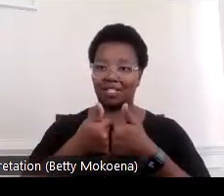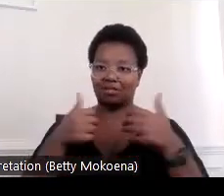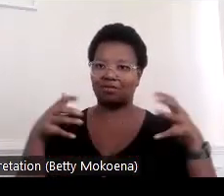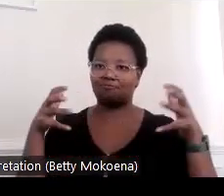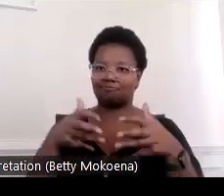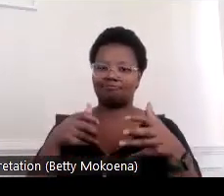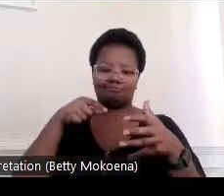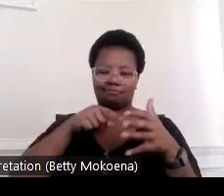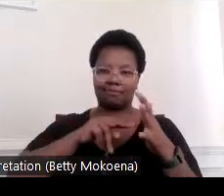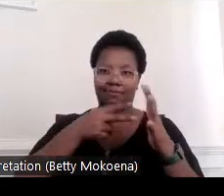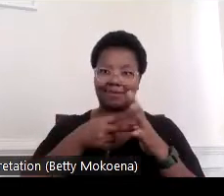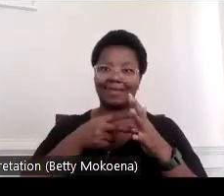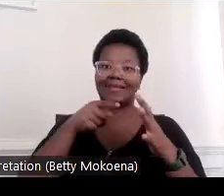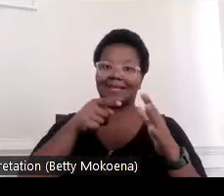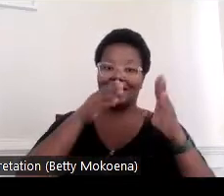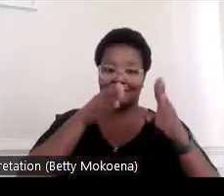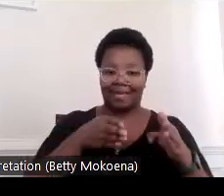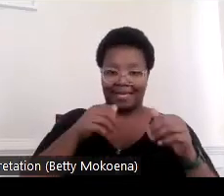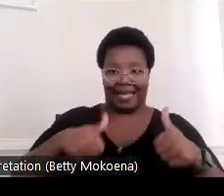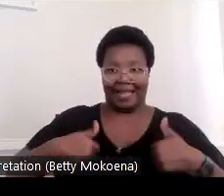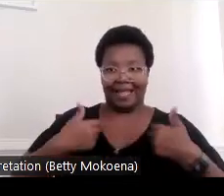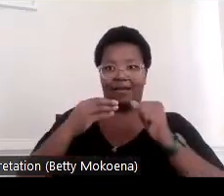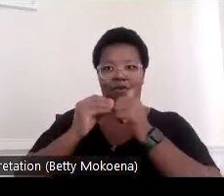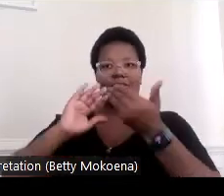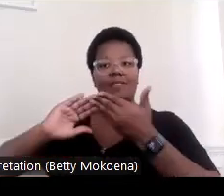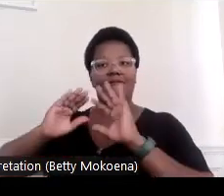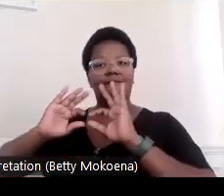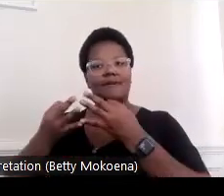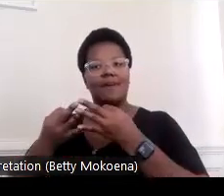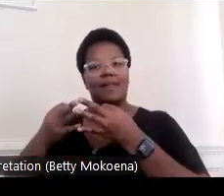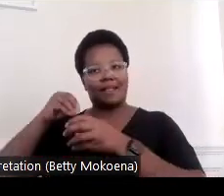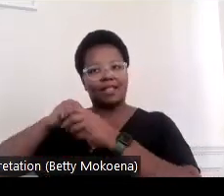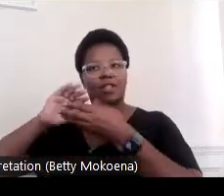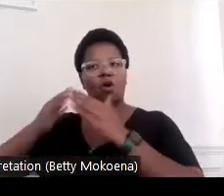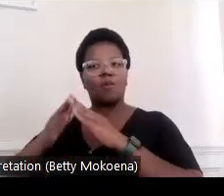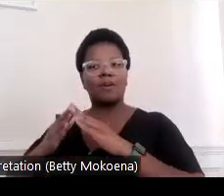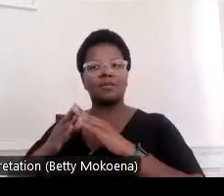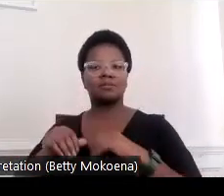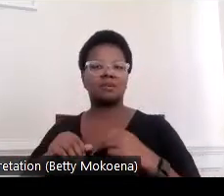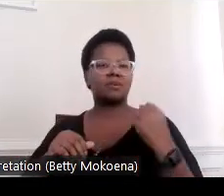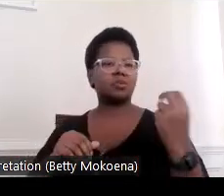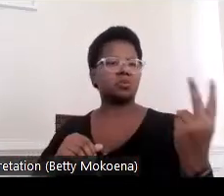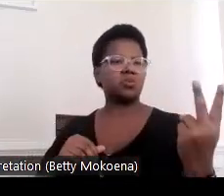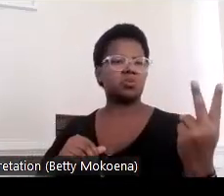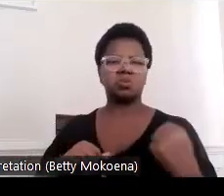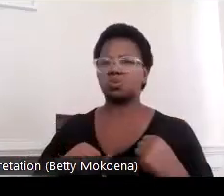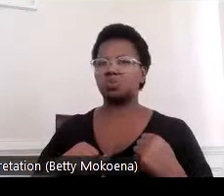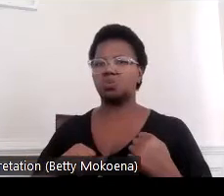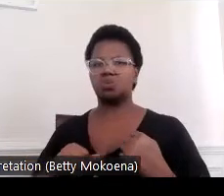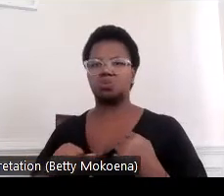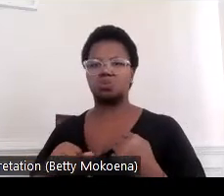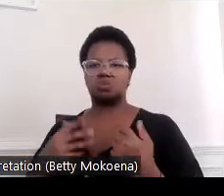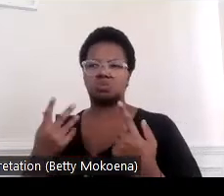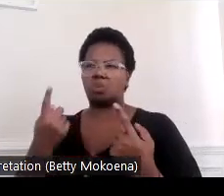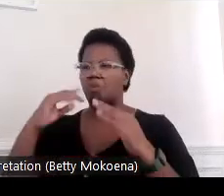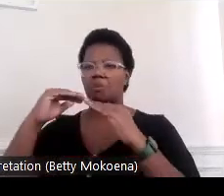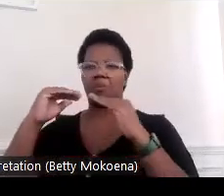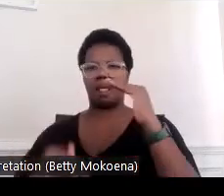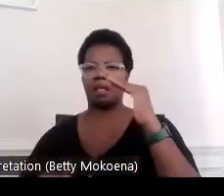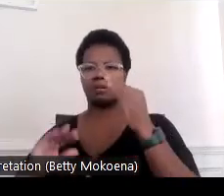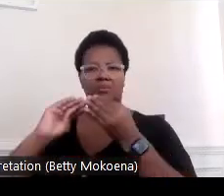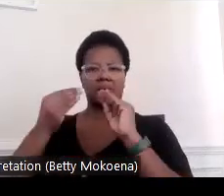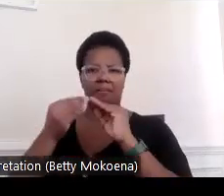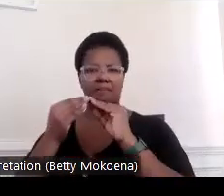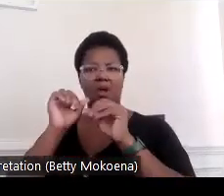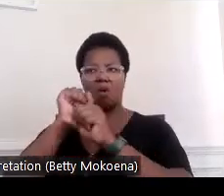familiar y es cuando una persona vive con la familia en la comunidad y típicamente hay dos o menos personas